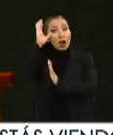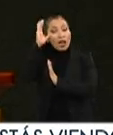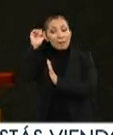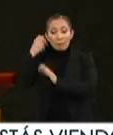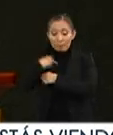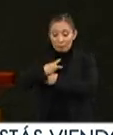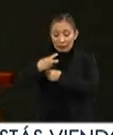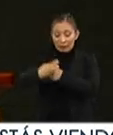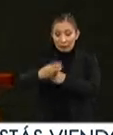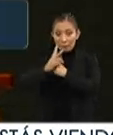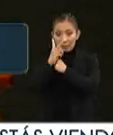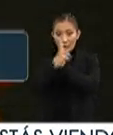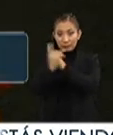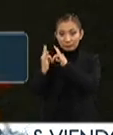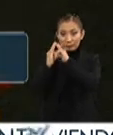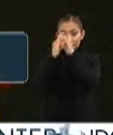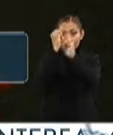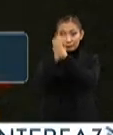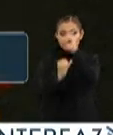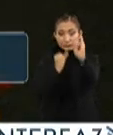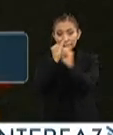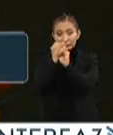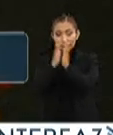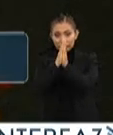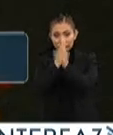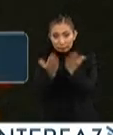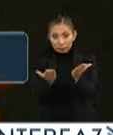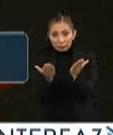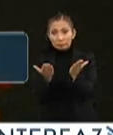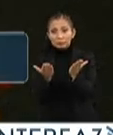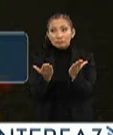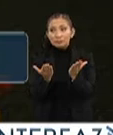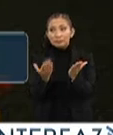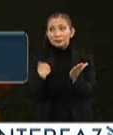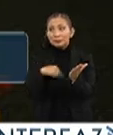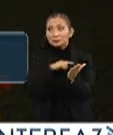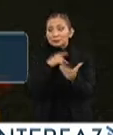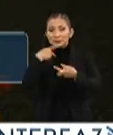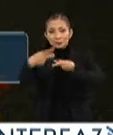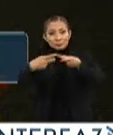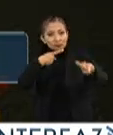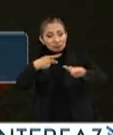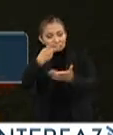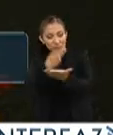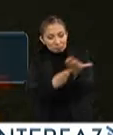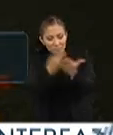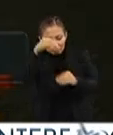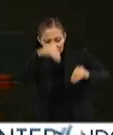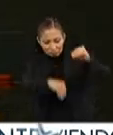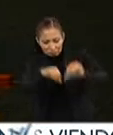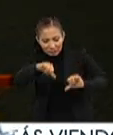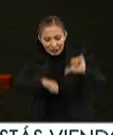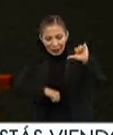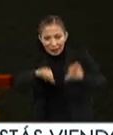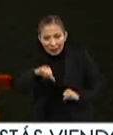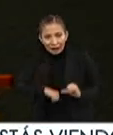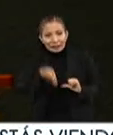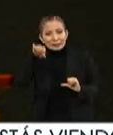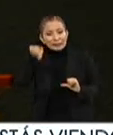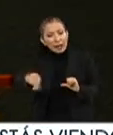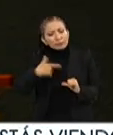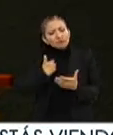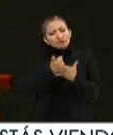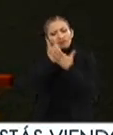como país invitado de la Feria Internacional del Libro, hemos preparado un programa y actividades que